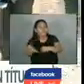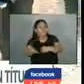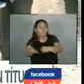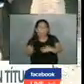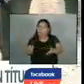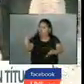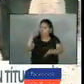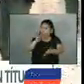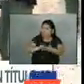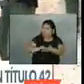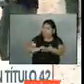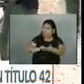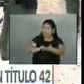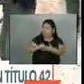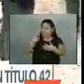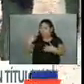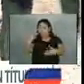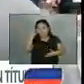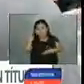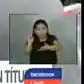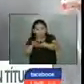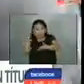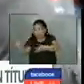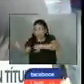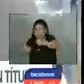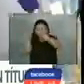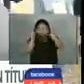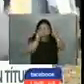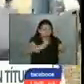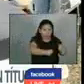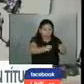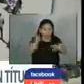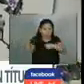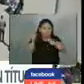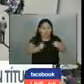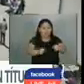de reingreso de personas expulsadas o deportadas, perdón,